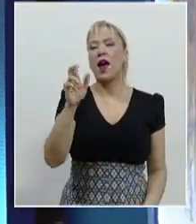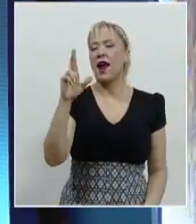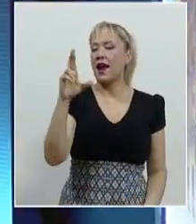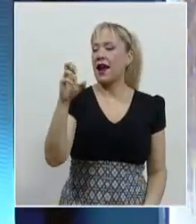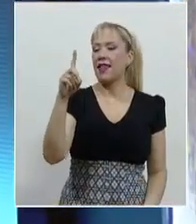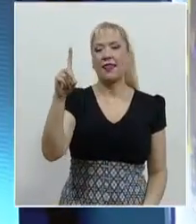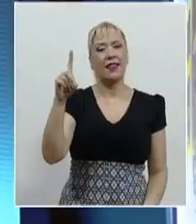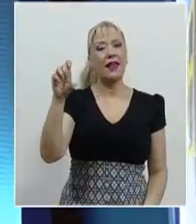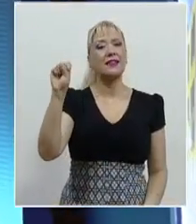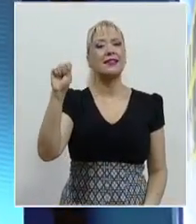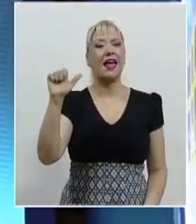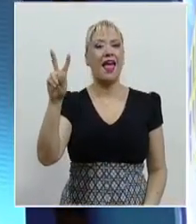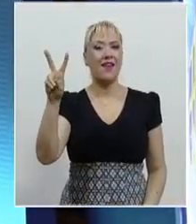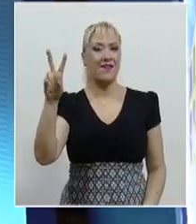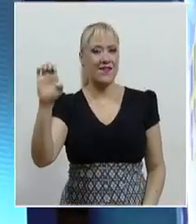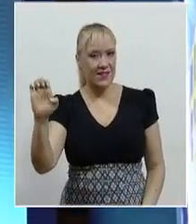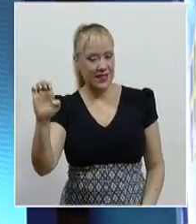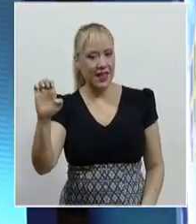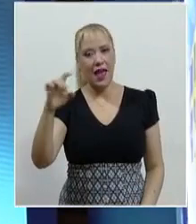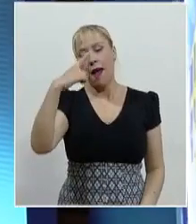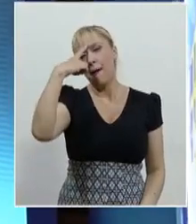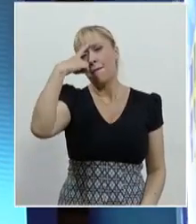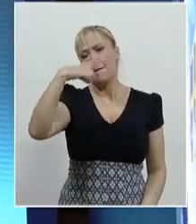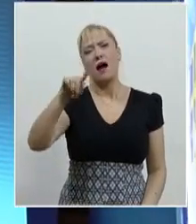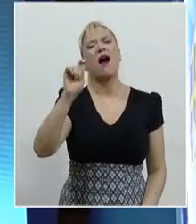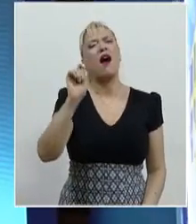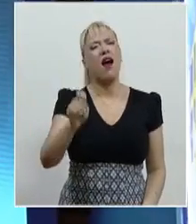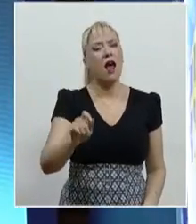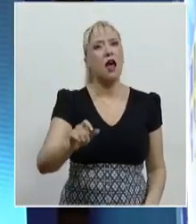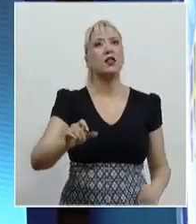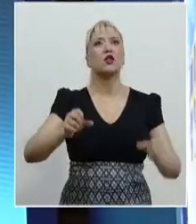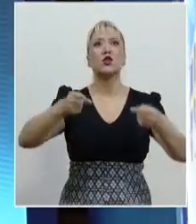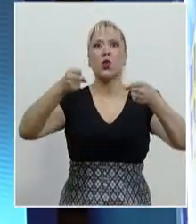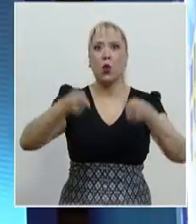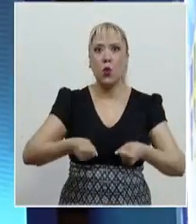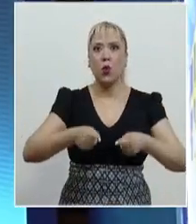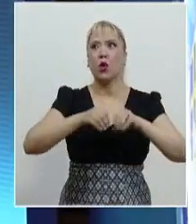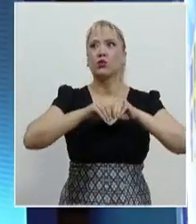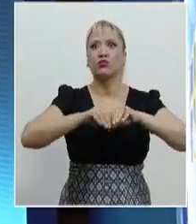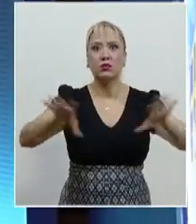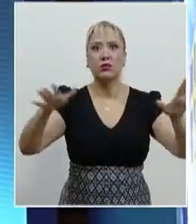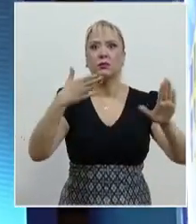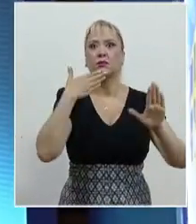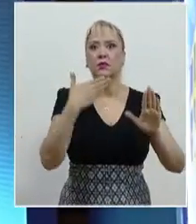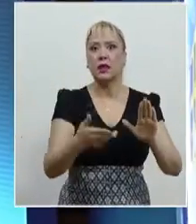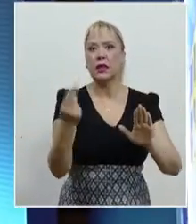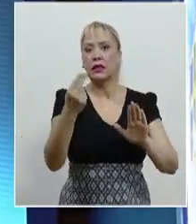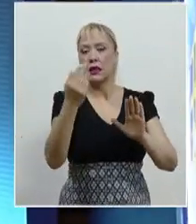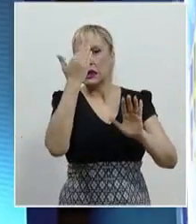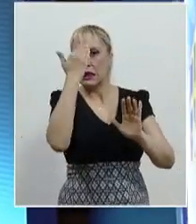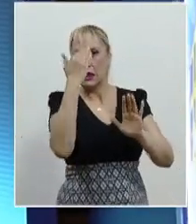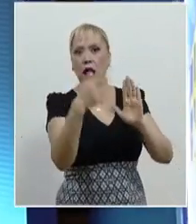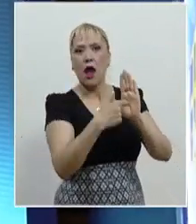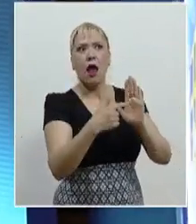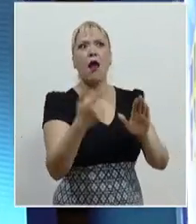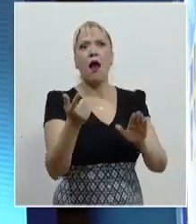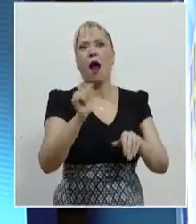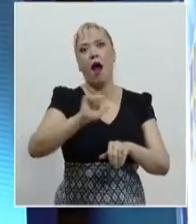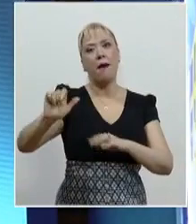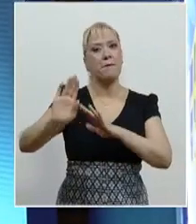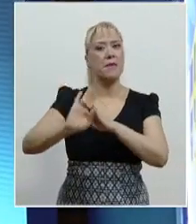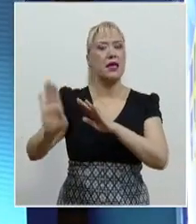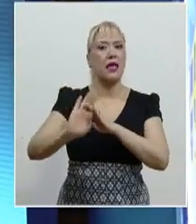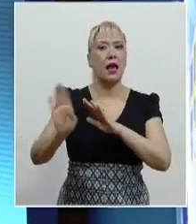RedSafe, una iniciativa que ofrece información y servicios seguros a personas afectadas por la violencia, especialmente